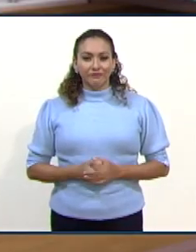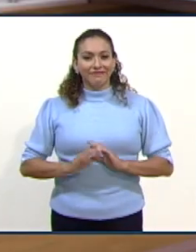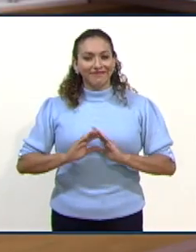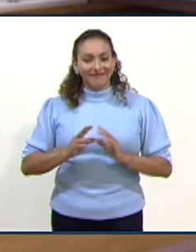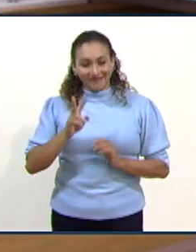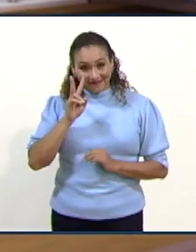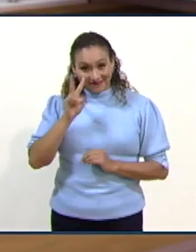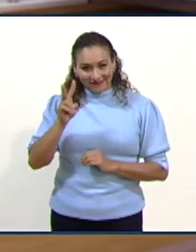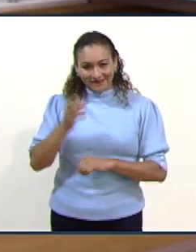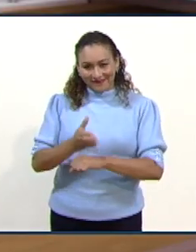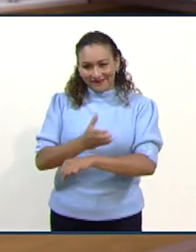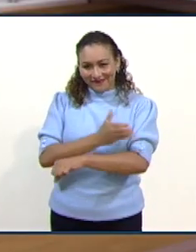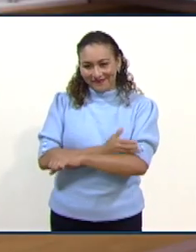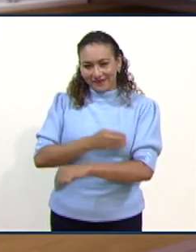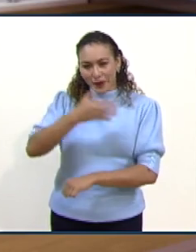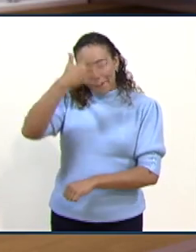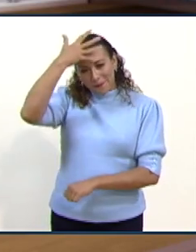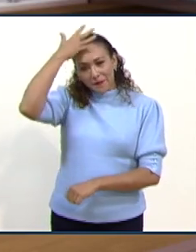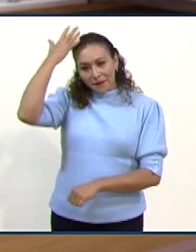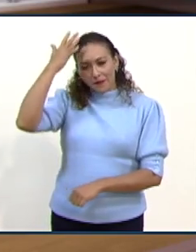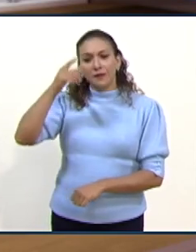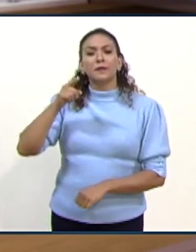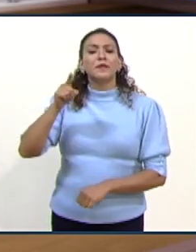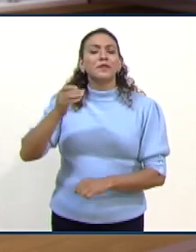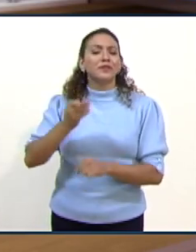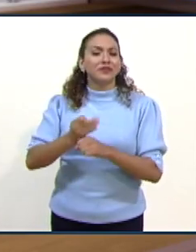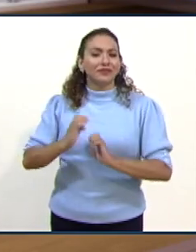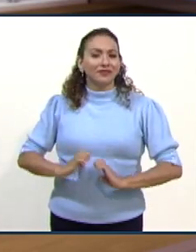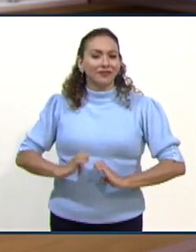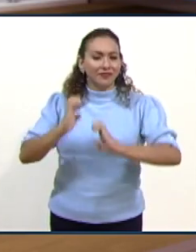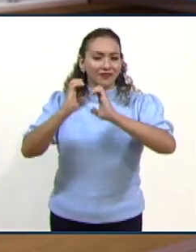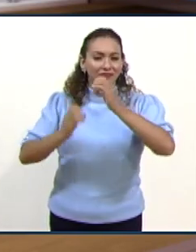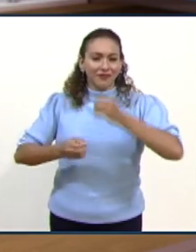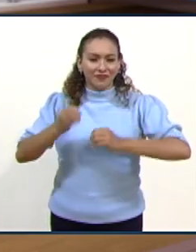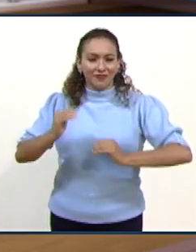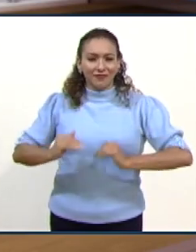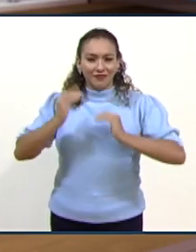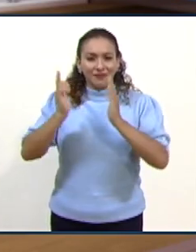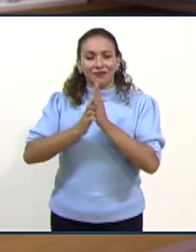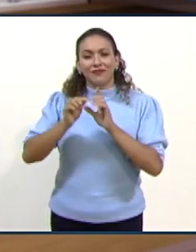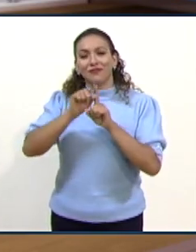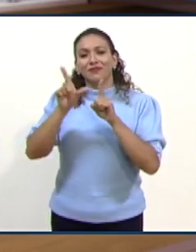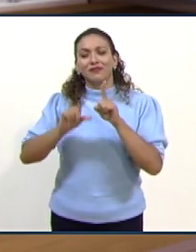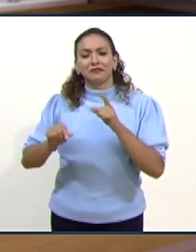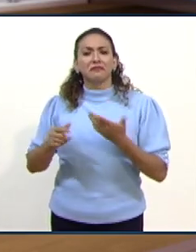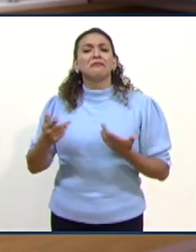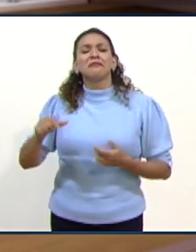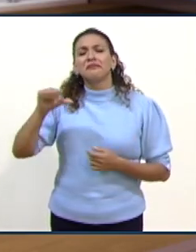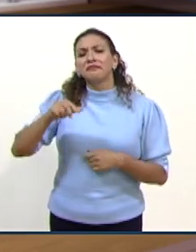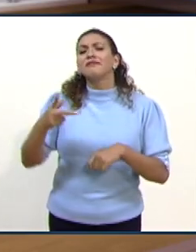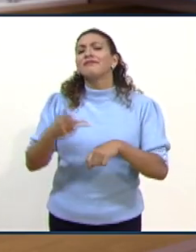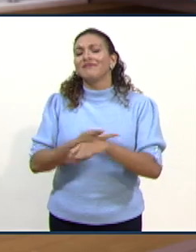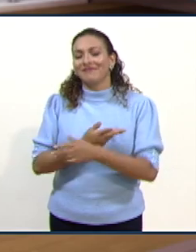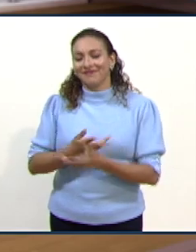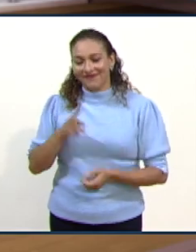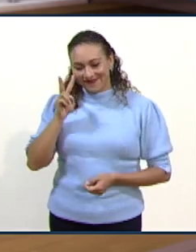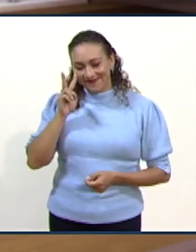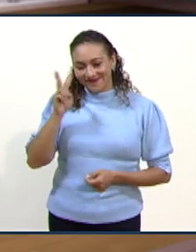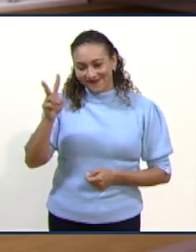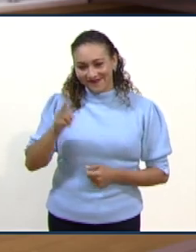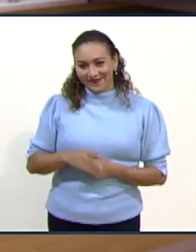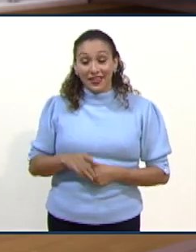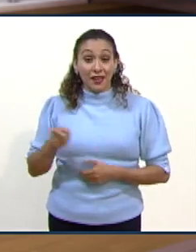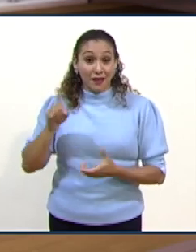Vámonos con mi compañero Mario López Peña al edificio sede de la Suprema Corte para el reporte de lo que resolvieron esta tarde las y